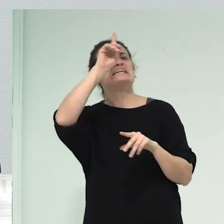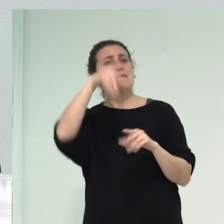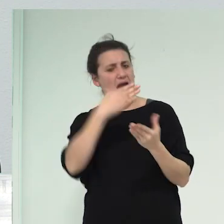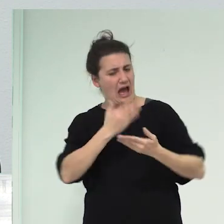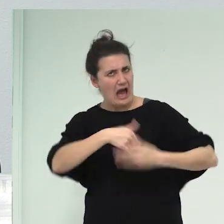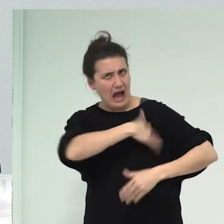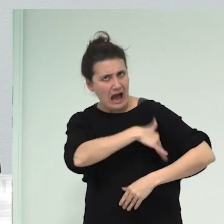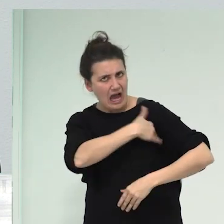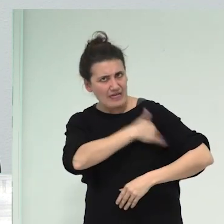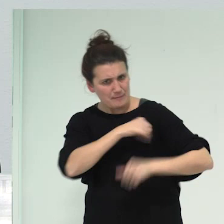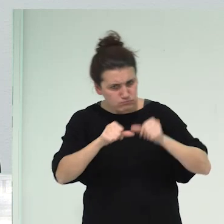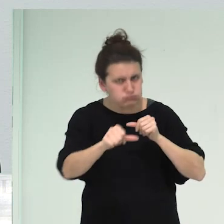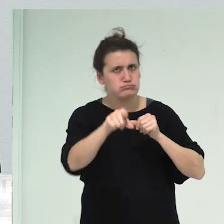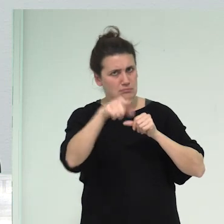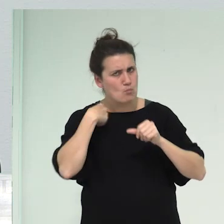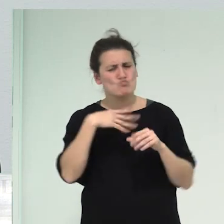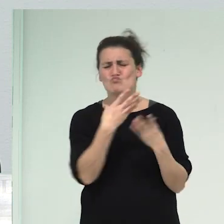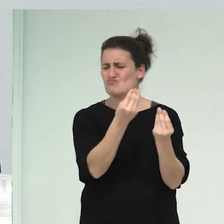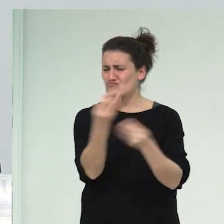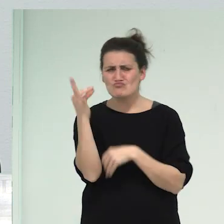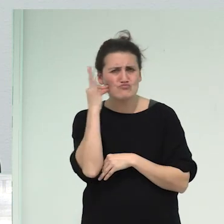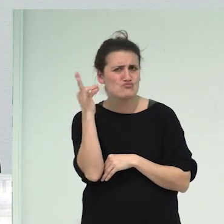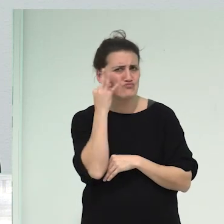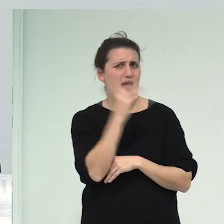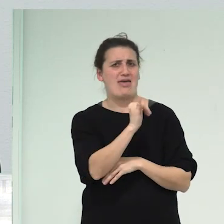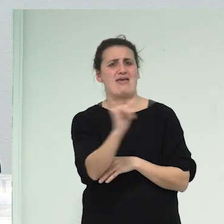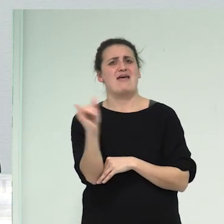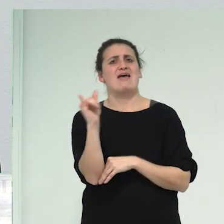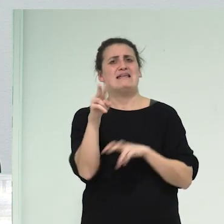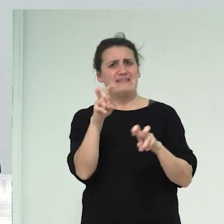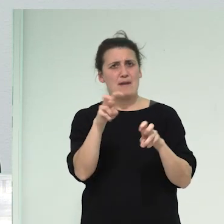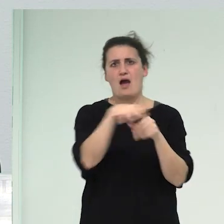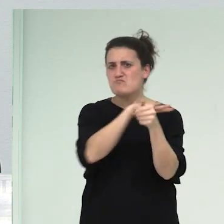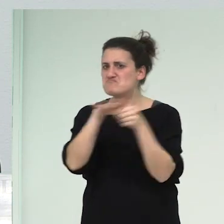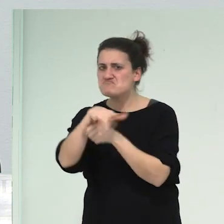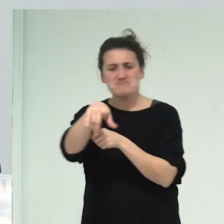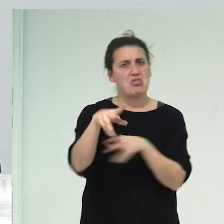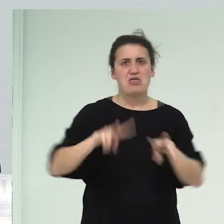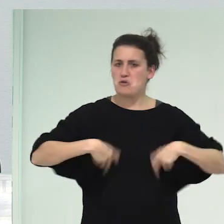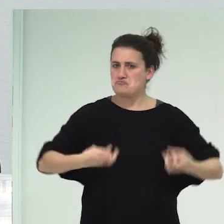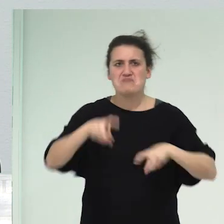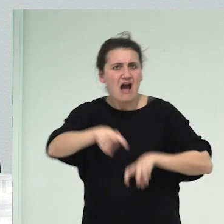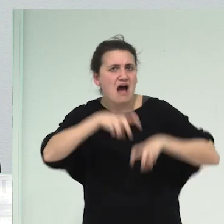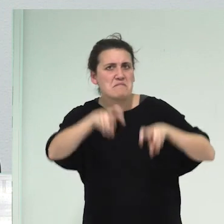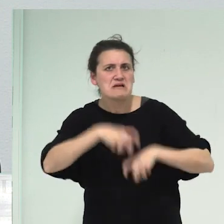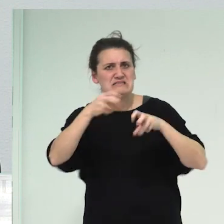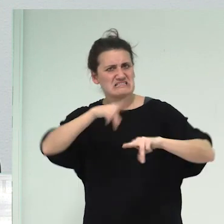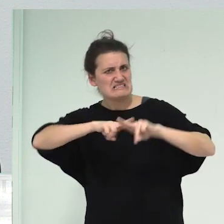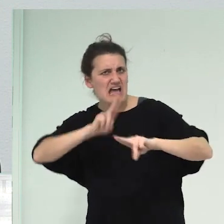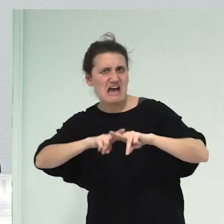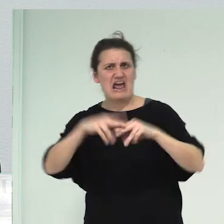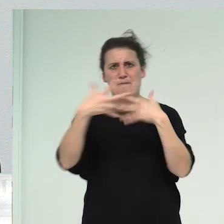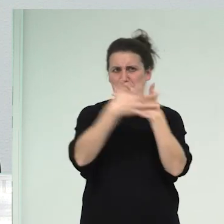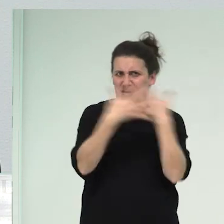academia, muchísimas mujeres también, mujeres de ámbito rural, campesinas, negras,